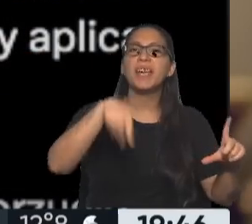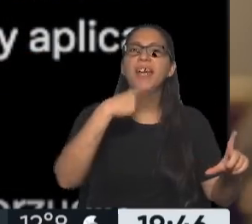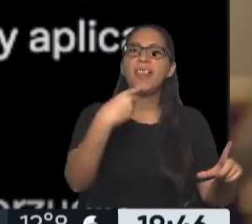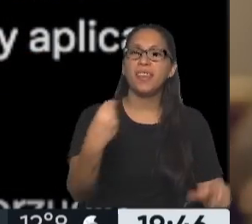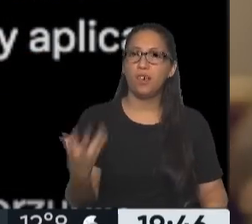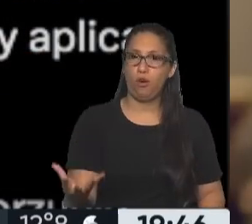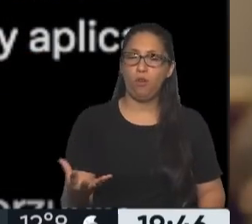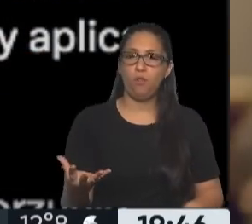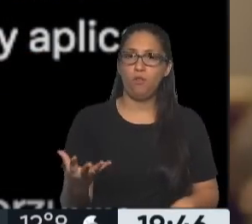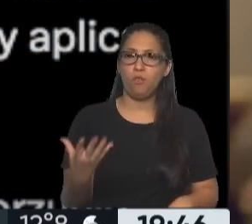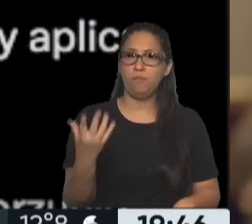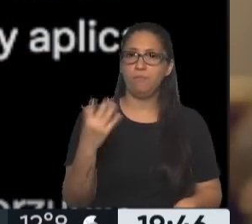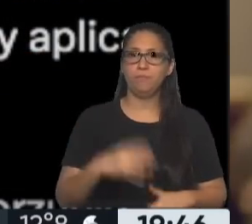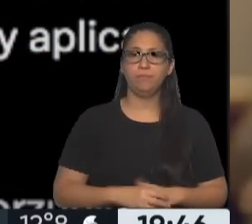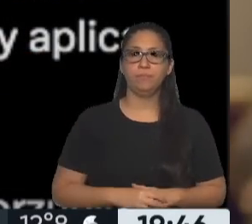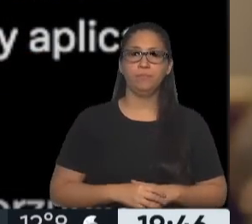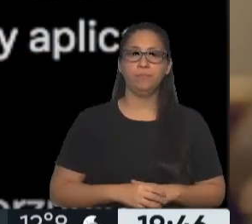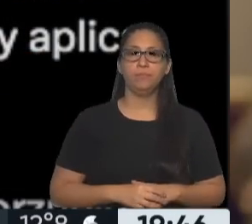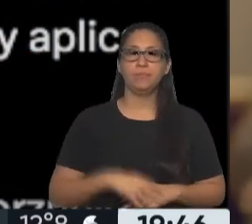justamente la